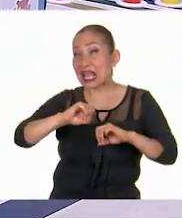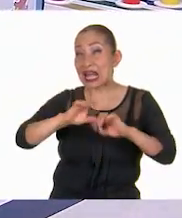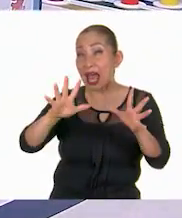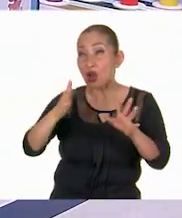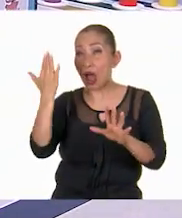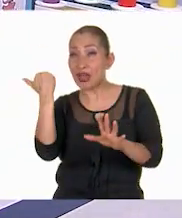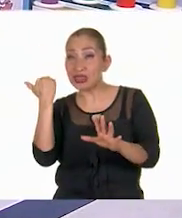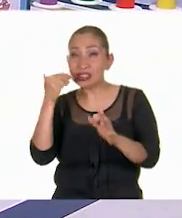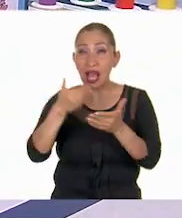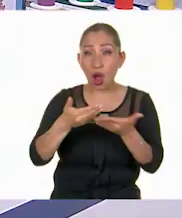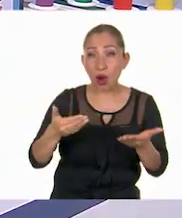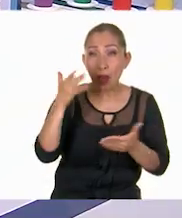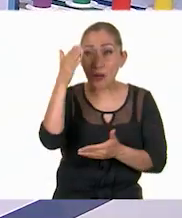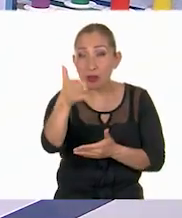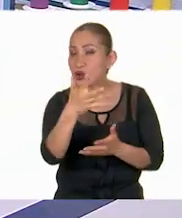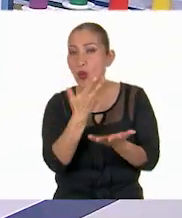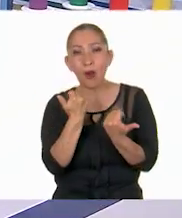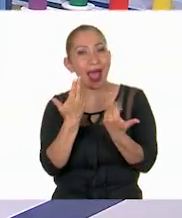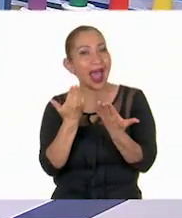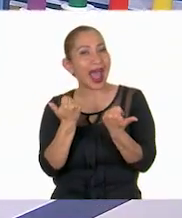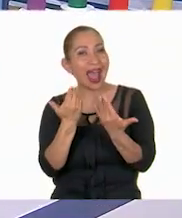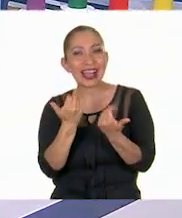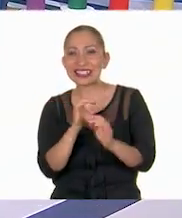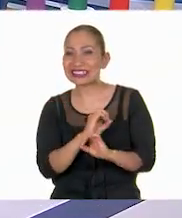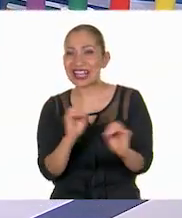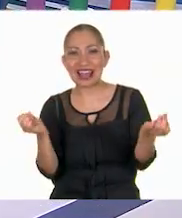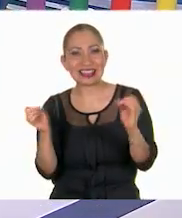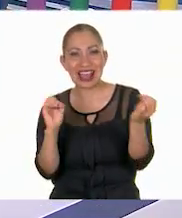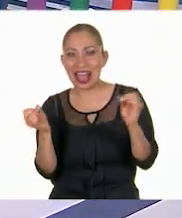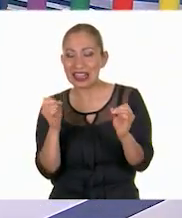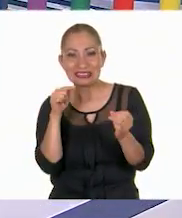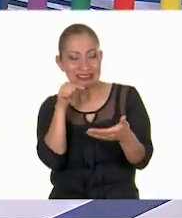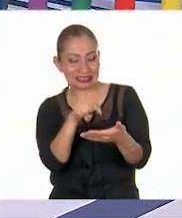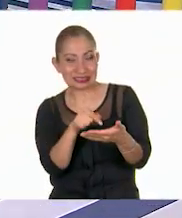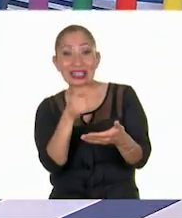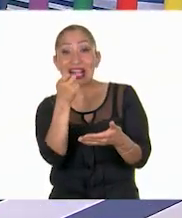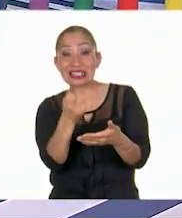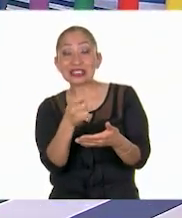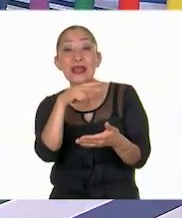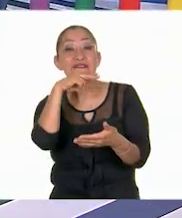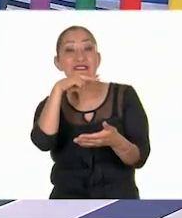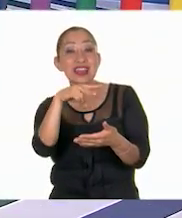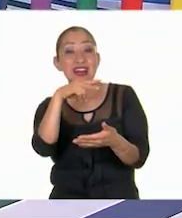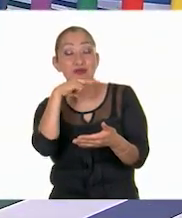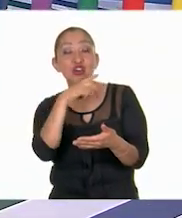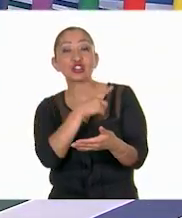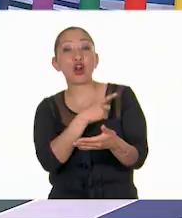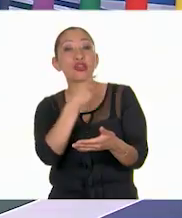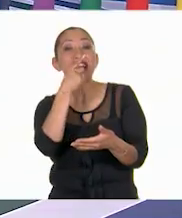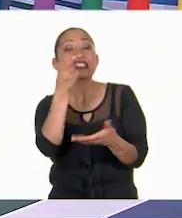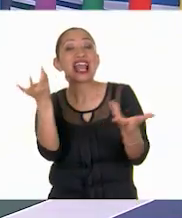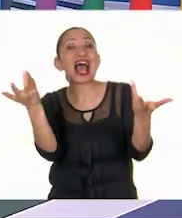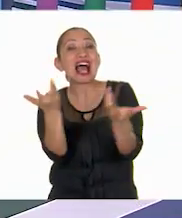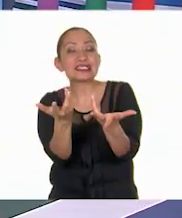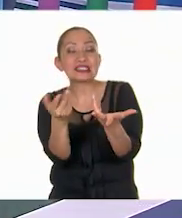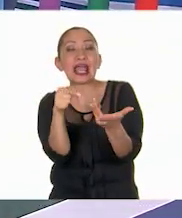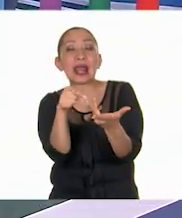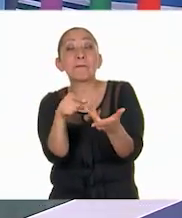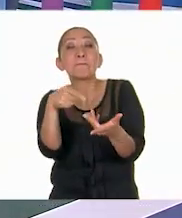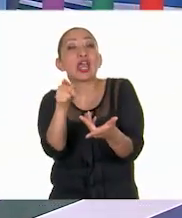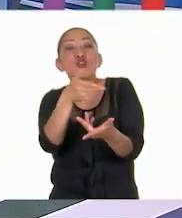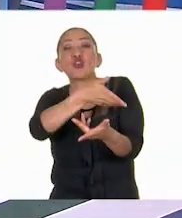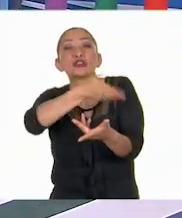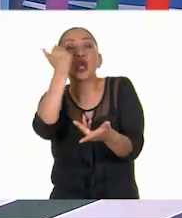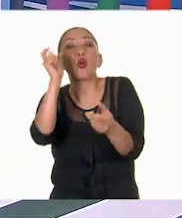tiempo verbal, es decir, no están en presente, futuro o pasado. Este tipo de verbo solo expresa la acción sin